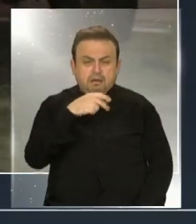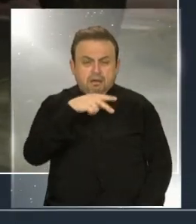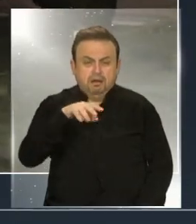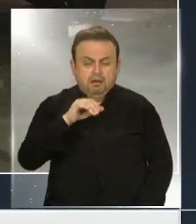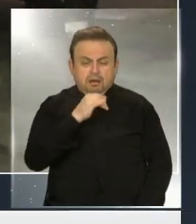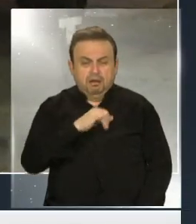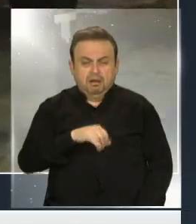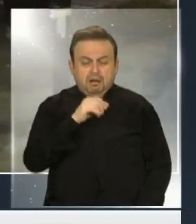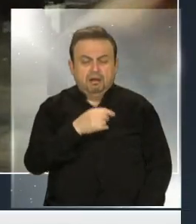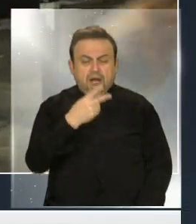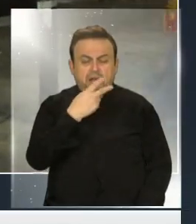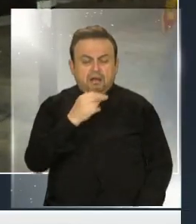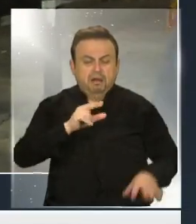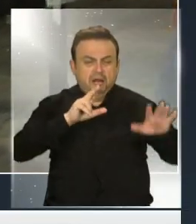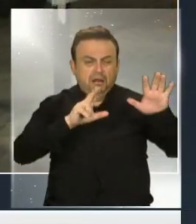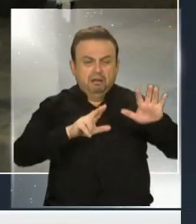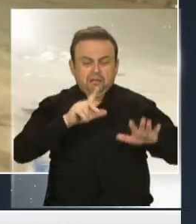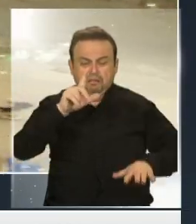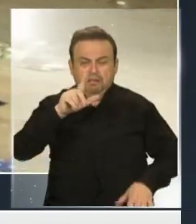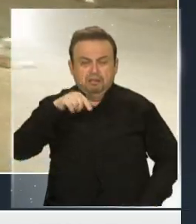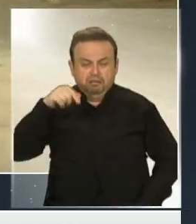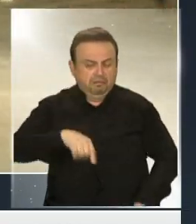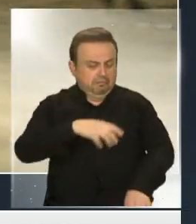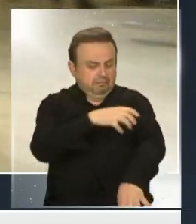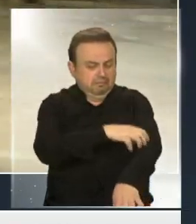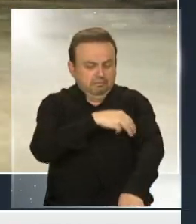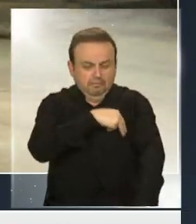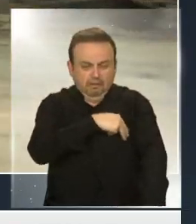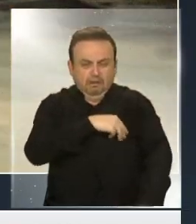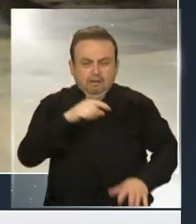287 de los detenidos lo fue en la región metropolitana.